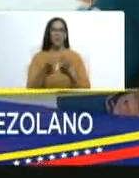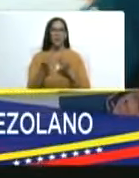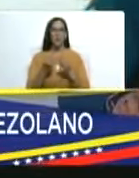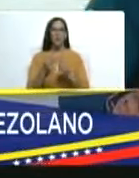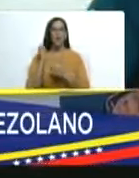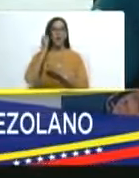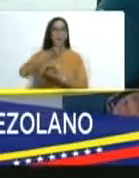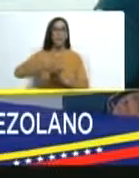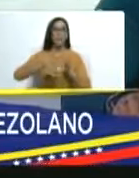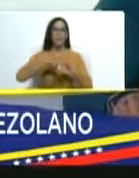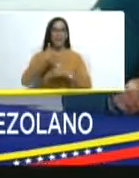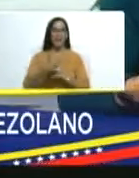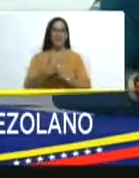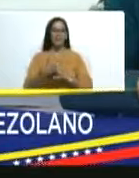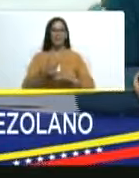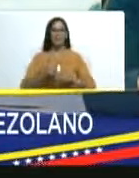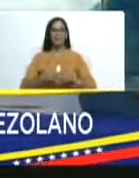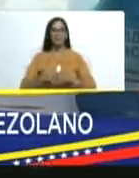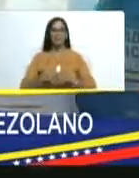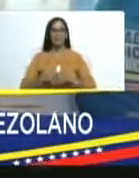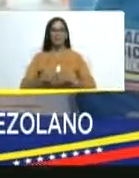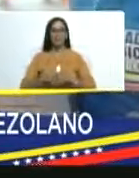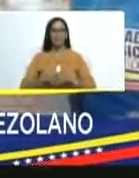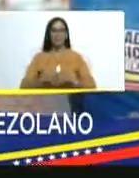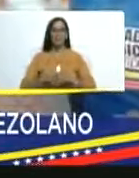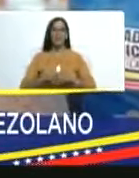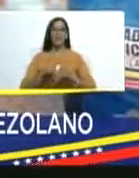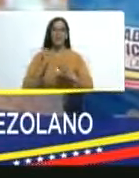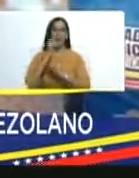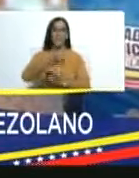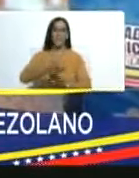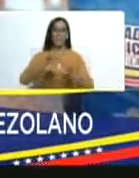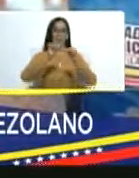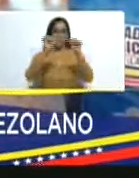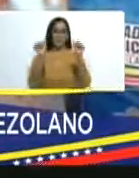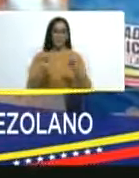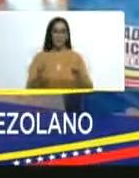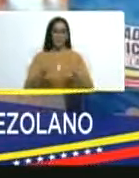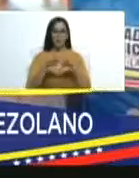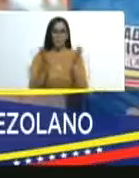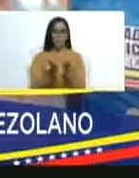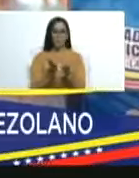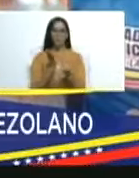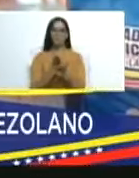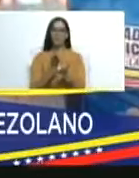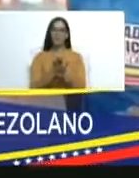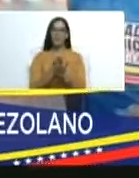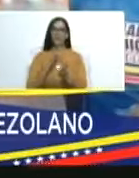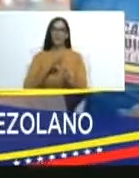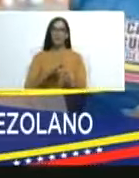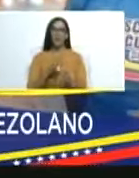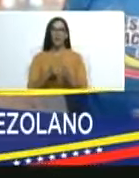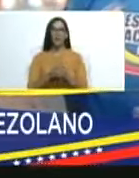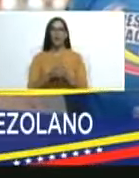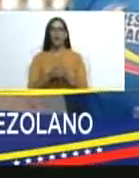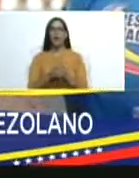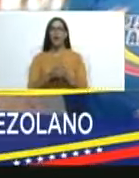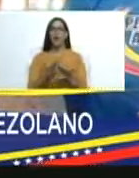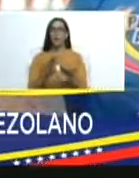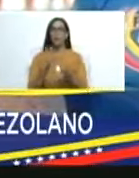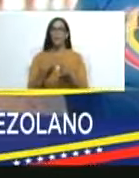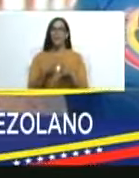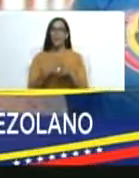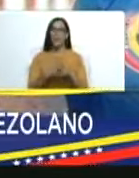de pesca segura? La pesca artesanal en el mundo, presidente, siempre ha estado sujeta a vaivenes de riesgo. Es un